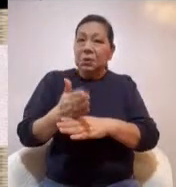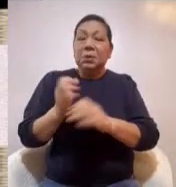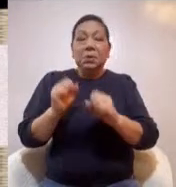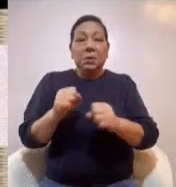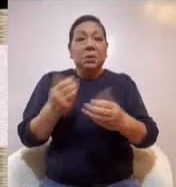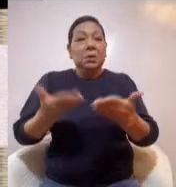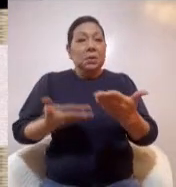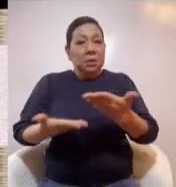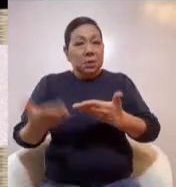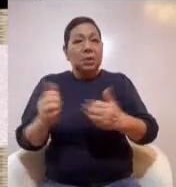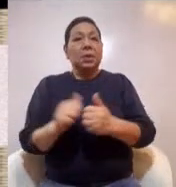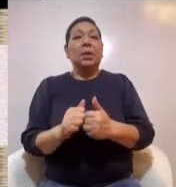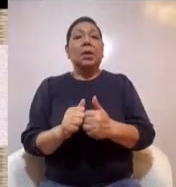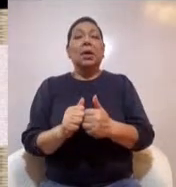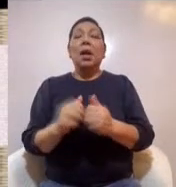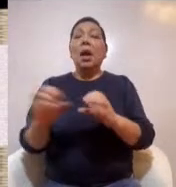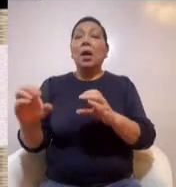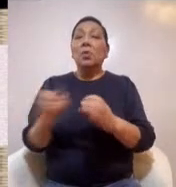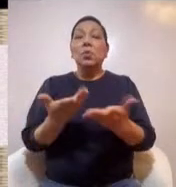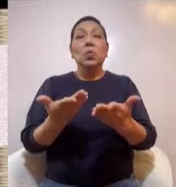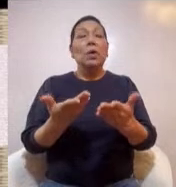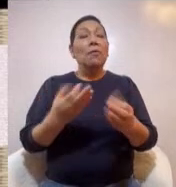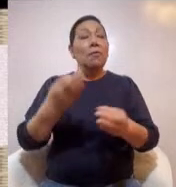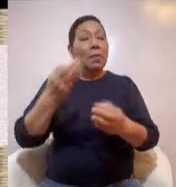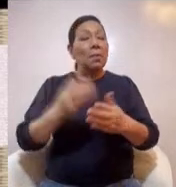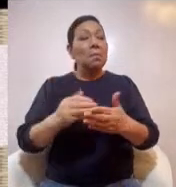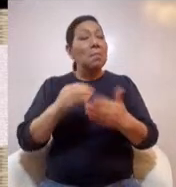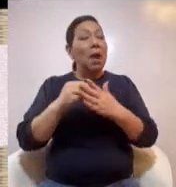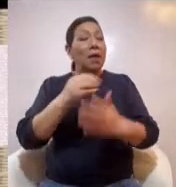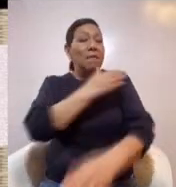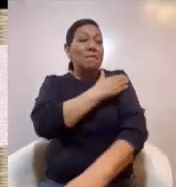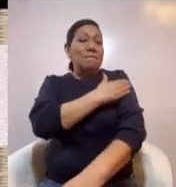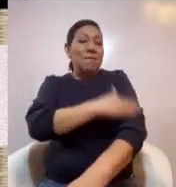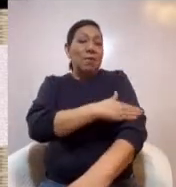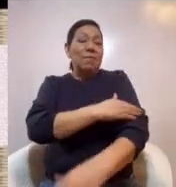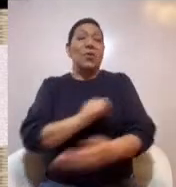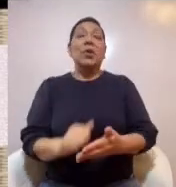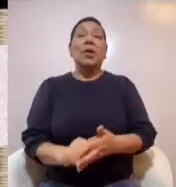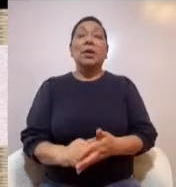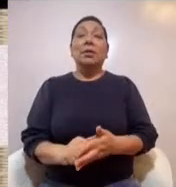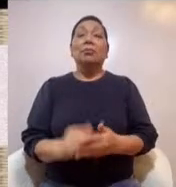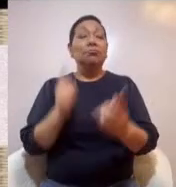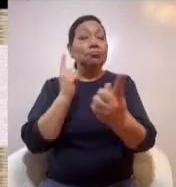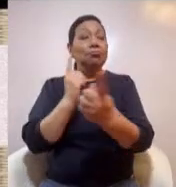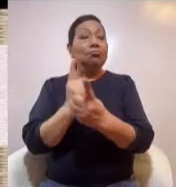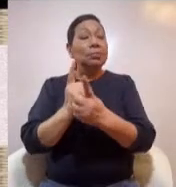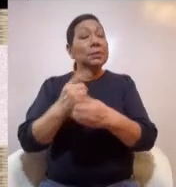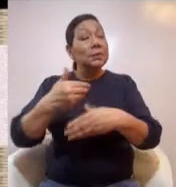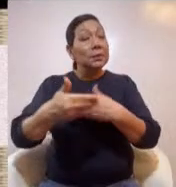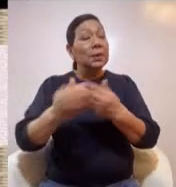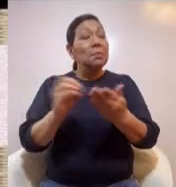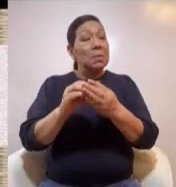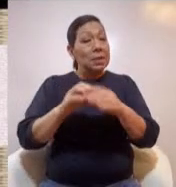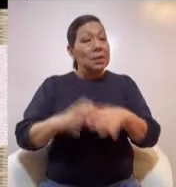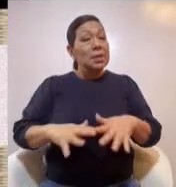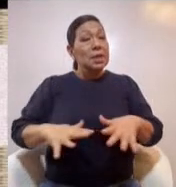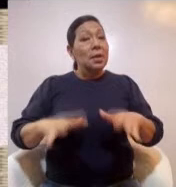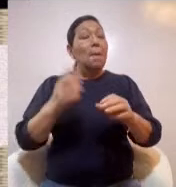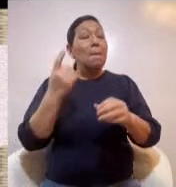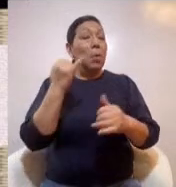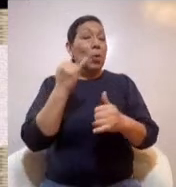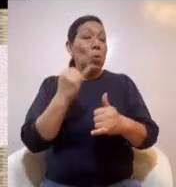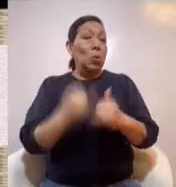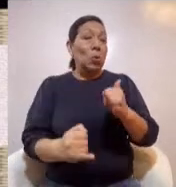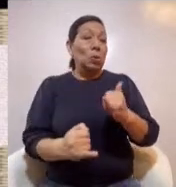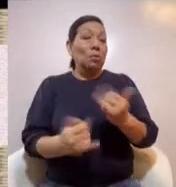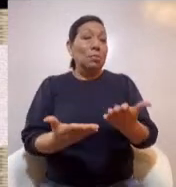y efectivamente ser atendidas y luego lograr una decisión favorable. Entonces, por supuesto, hay un retardo procesal muy amplio